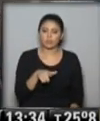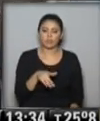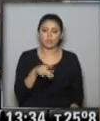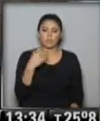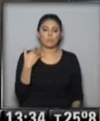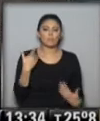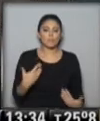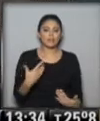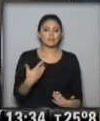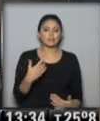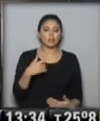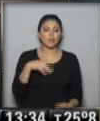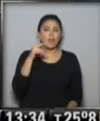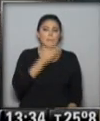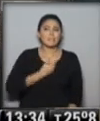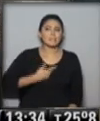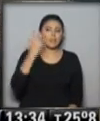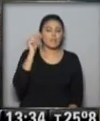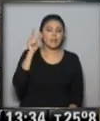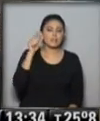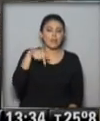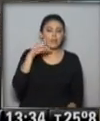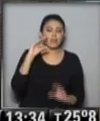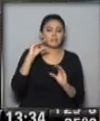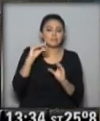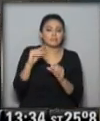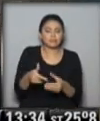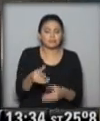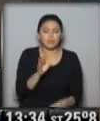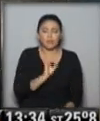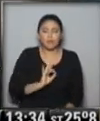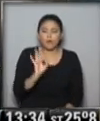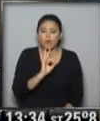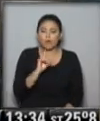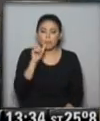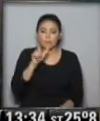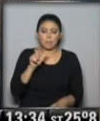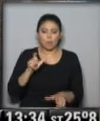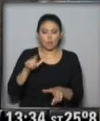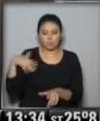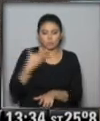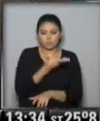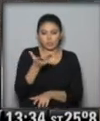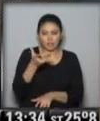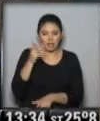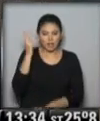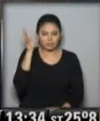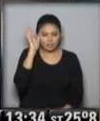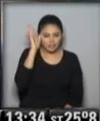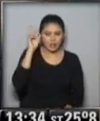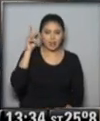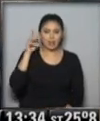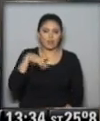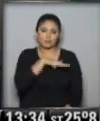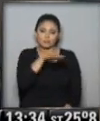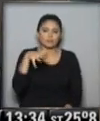caída hollande o hay algo que algo de la protesta que están haciendo las sociedades italianas la sociedad de francesa